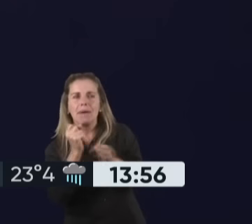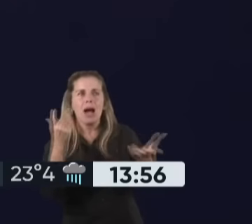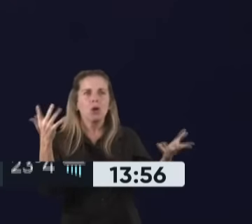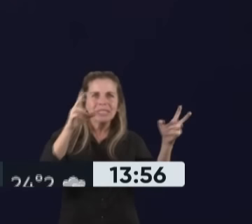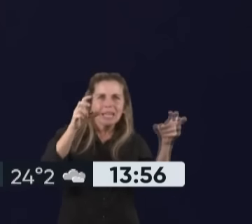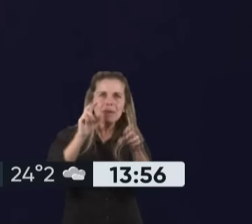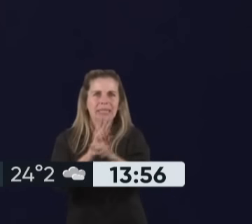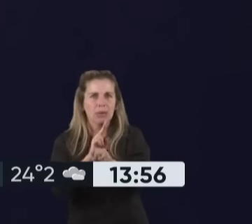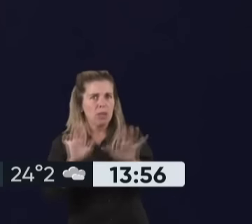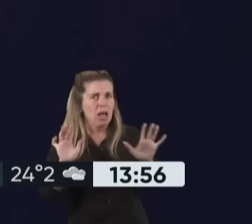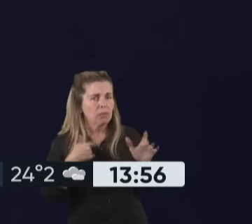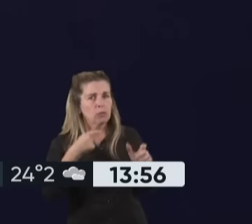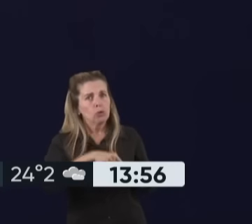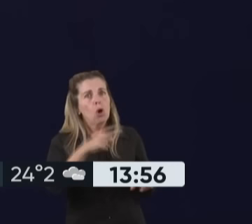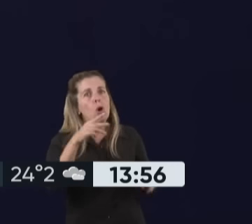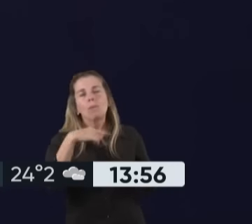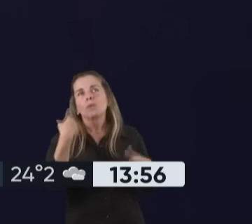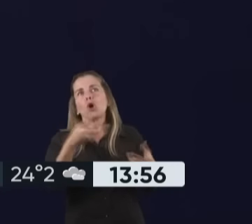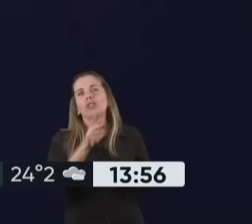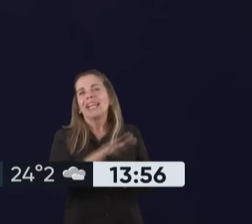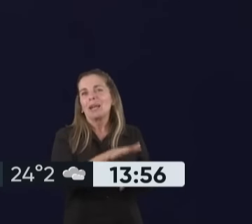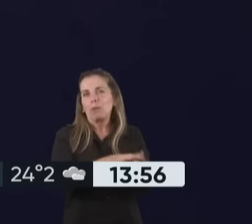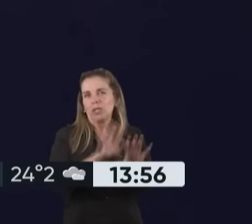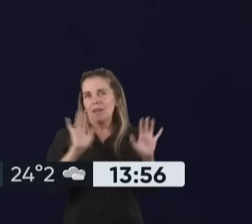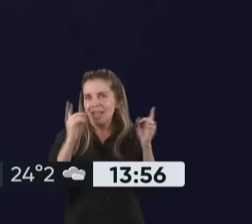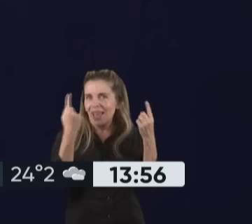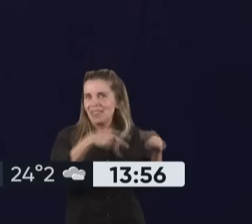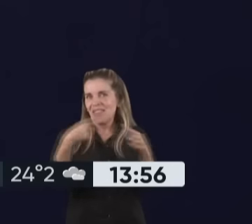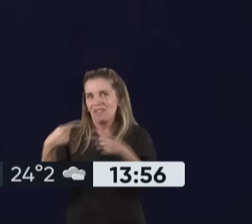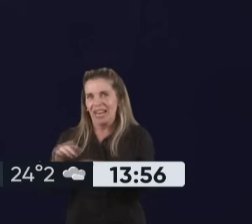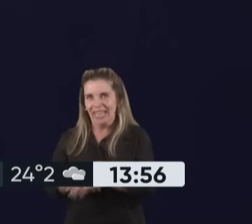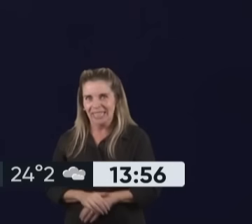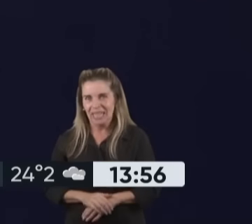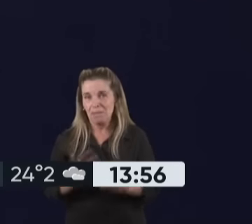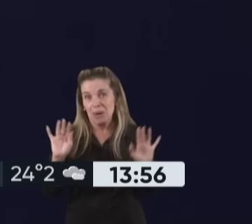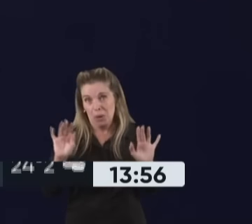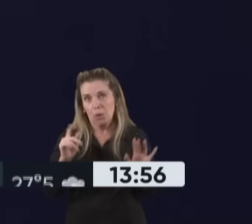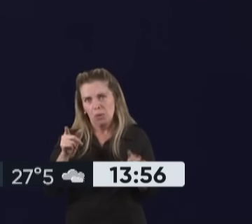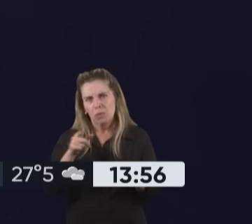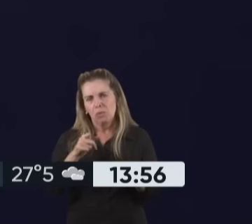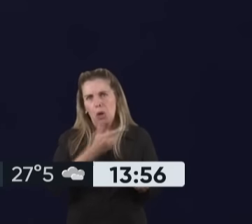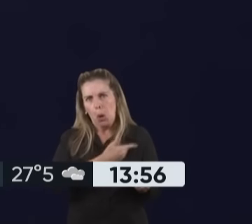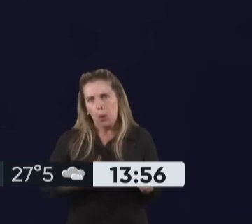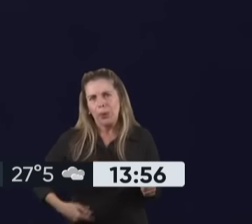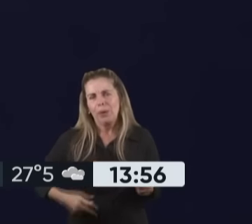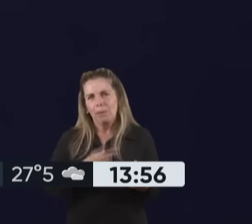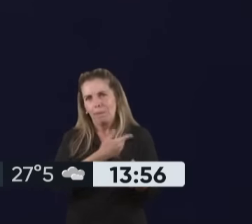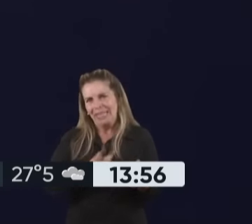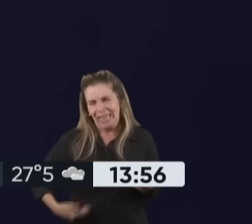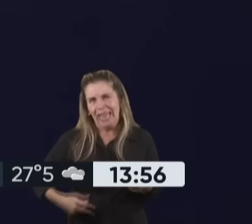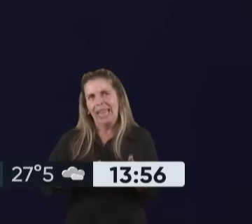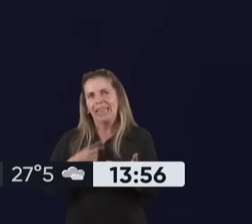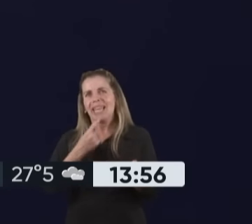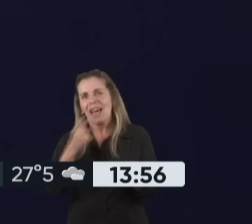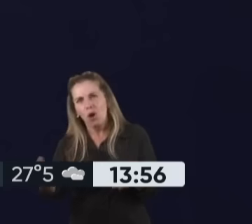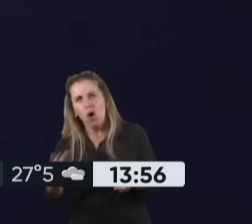voy a cumplir otra tarea desde otro lugar, así que siento que este reconocimiento tiene que ver